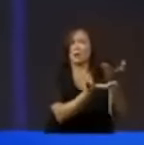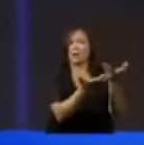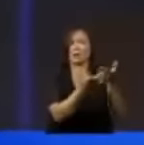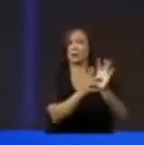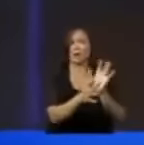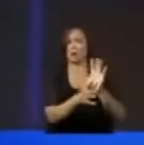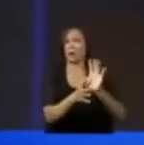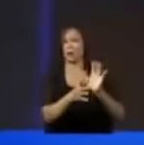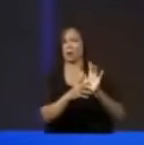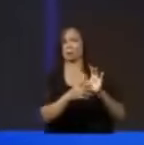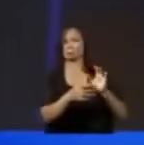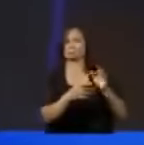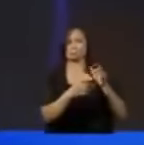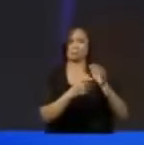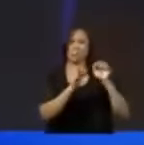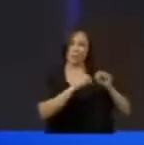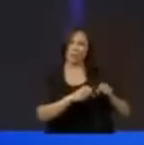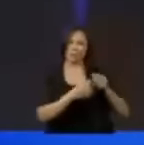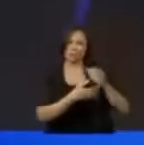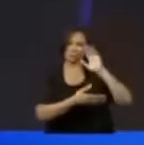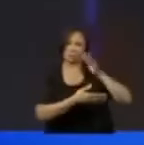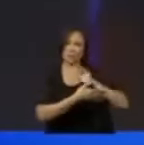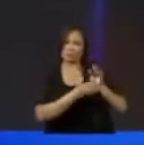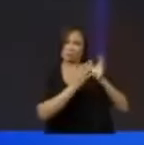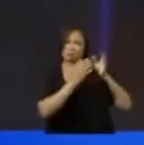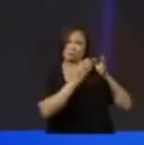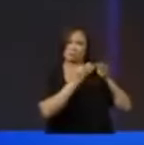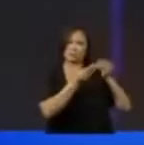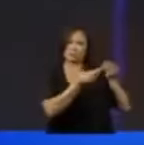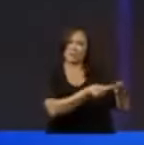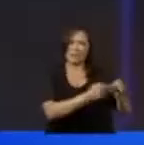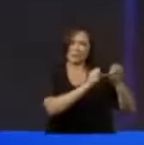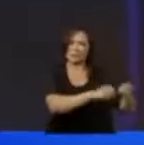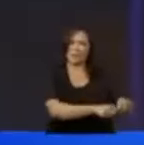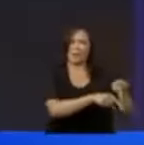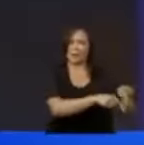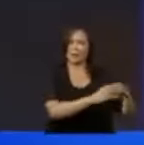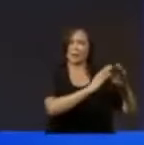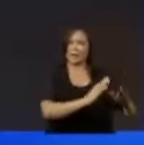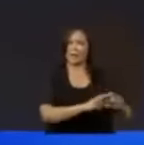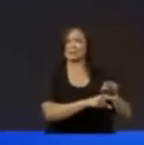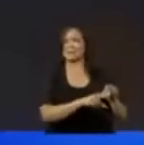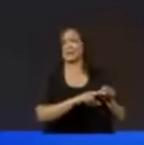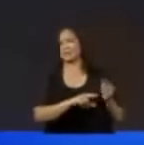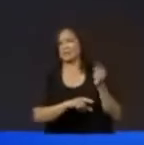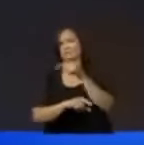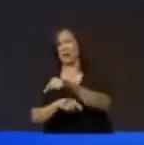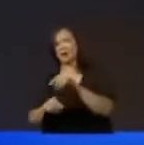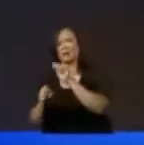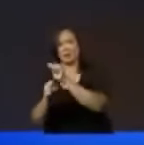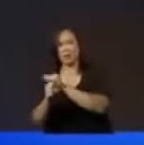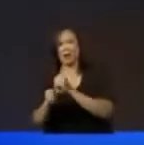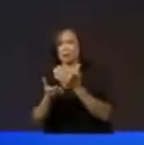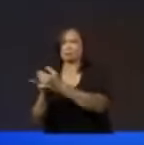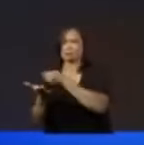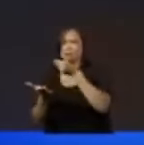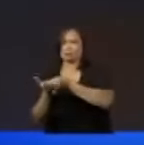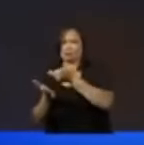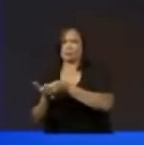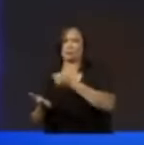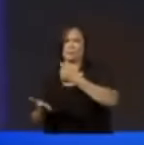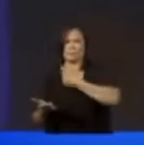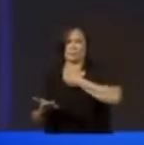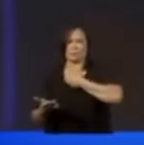tener y que la podamos apoyar, que tenga alas para definir su propio futuro, para trabajar su propio